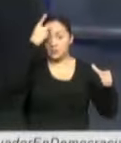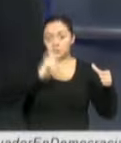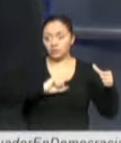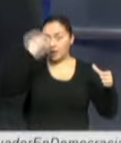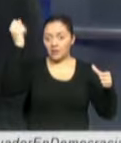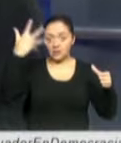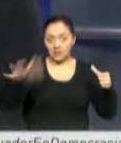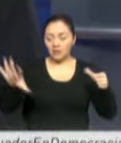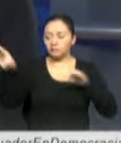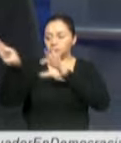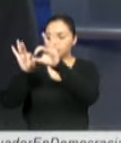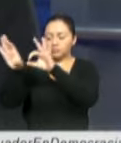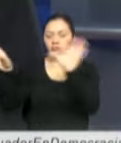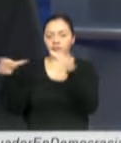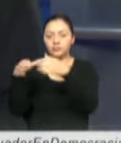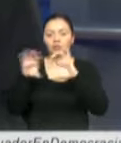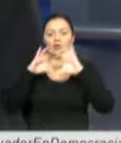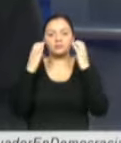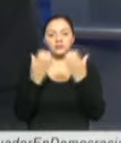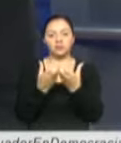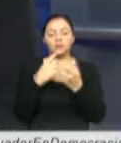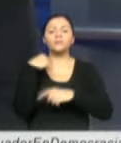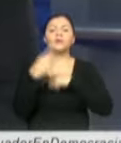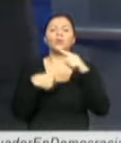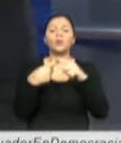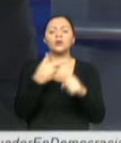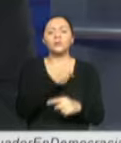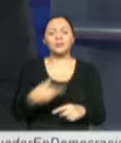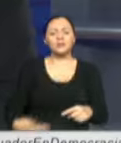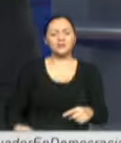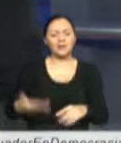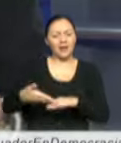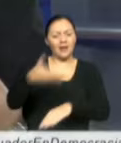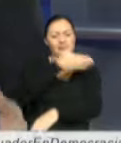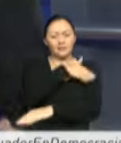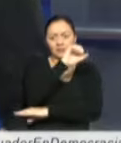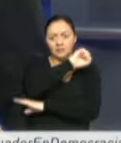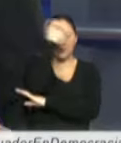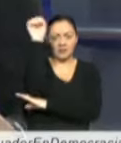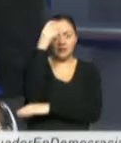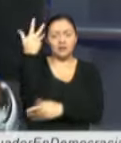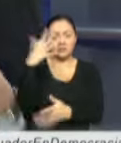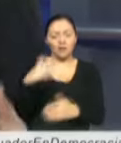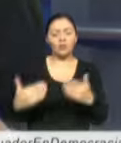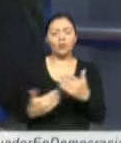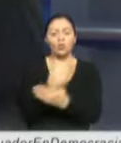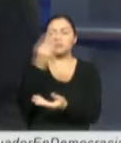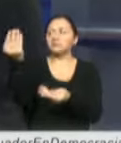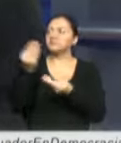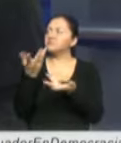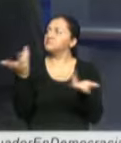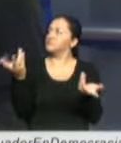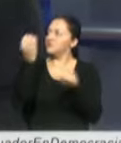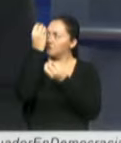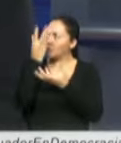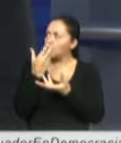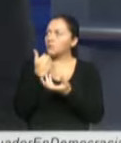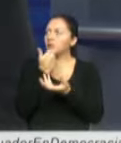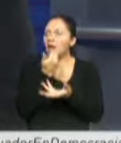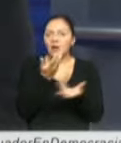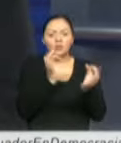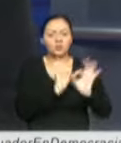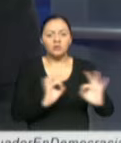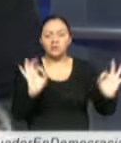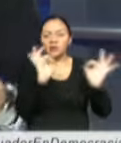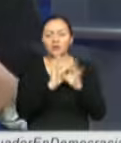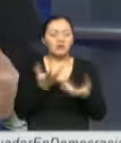sucedido durante varios años, que una vez que llegaba el nuevo presidente tenía que sin duda ponerse en ese